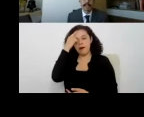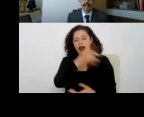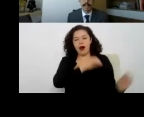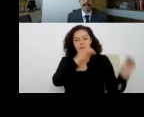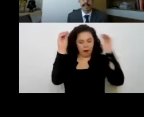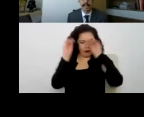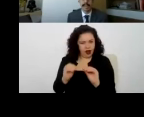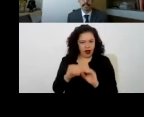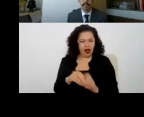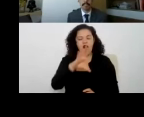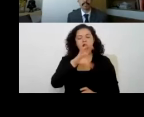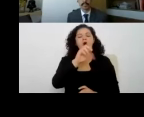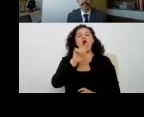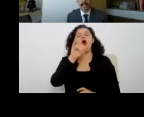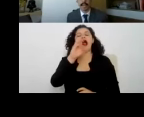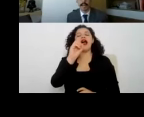es